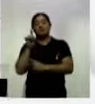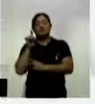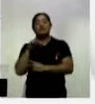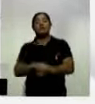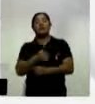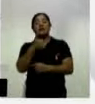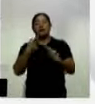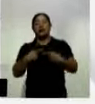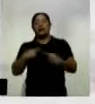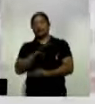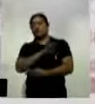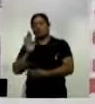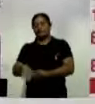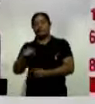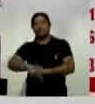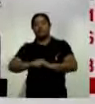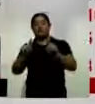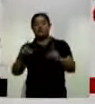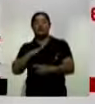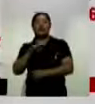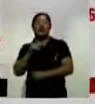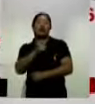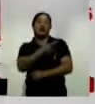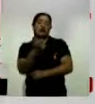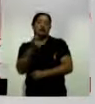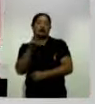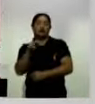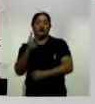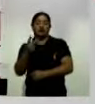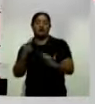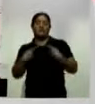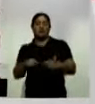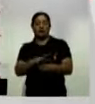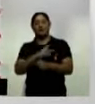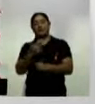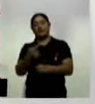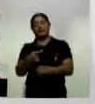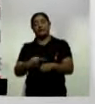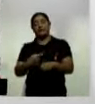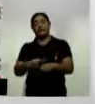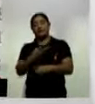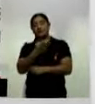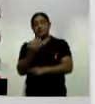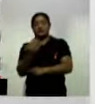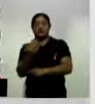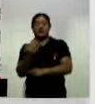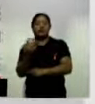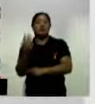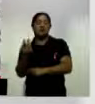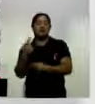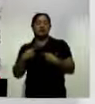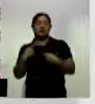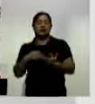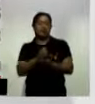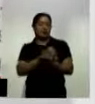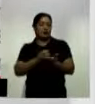en Tlaxcala. De esta manera, la entidad registra 782 casos positivos, 253 personas recuperadas de la